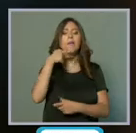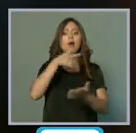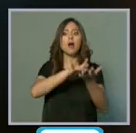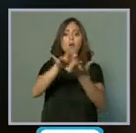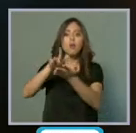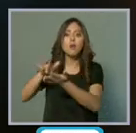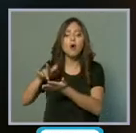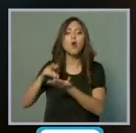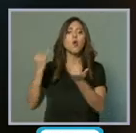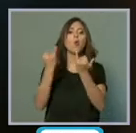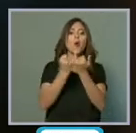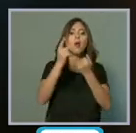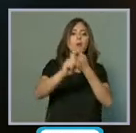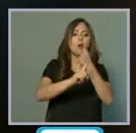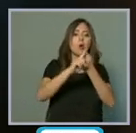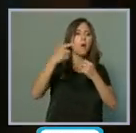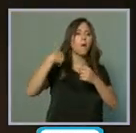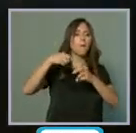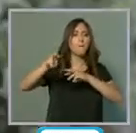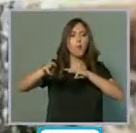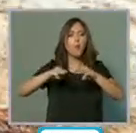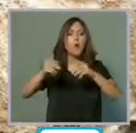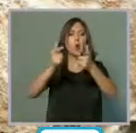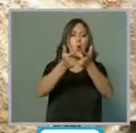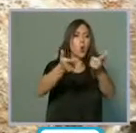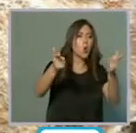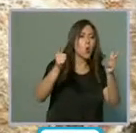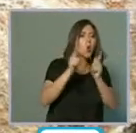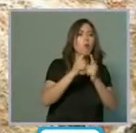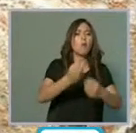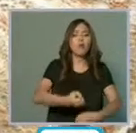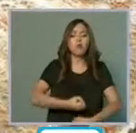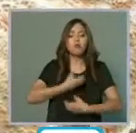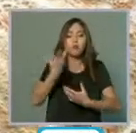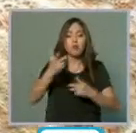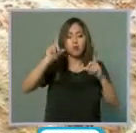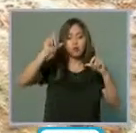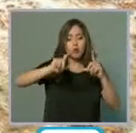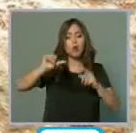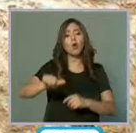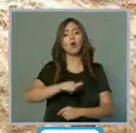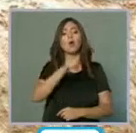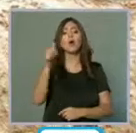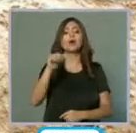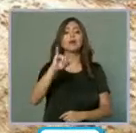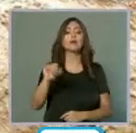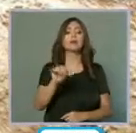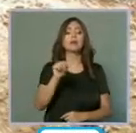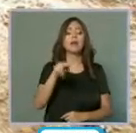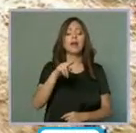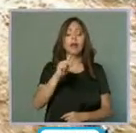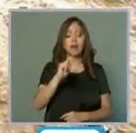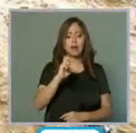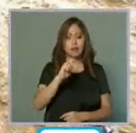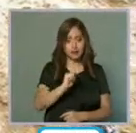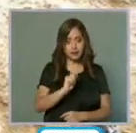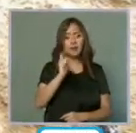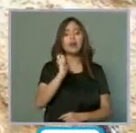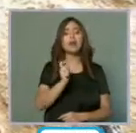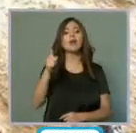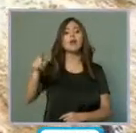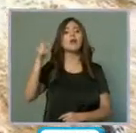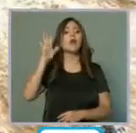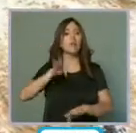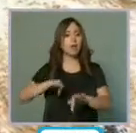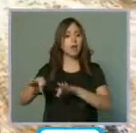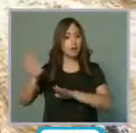fotos de movimientos sociales, de diferentes expresiones sociales. Va a estar por ahí Janet Medina, que ella es bióloga, justo